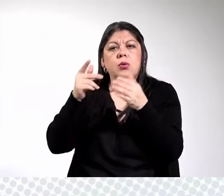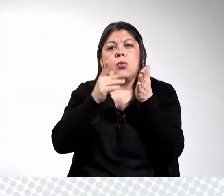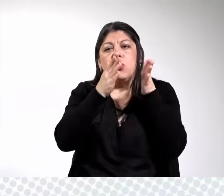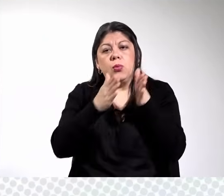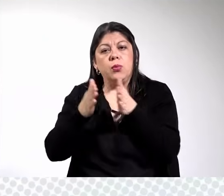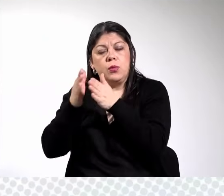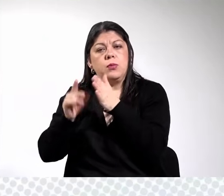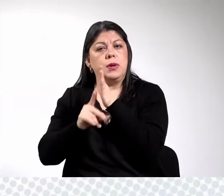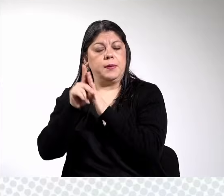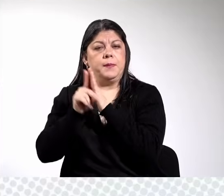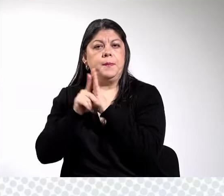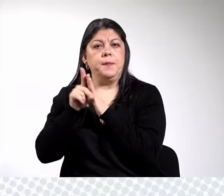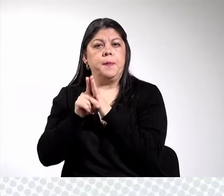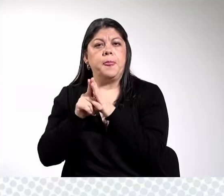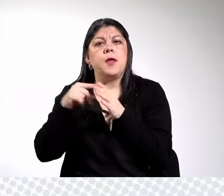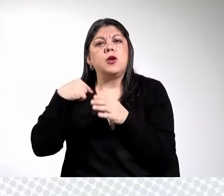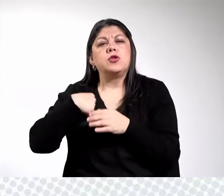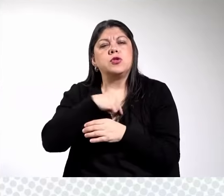de desarrollo.